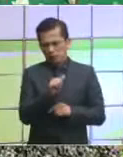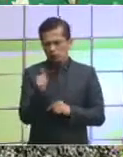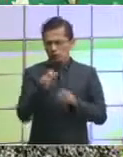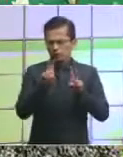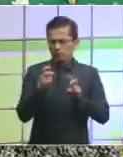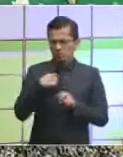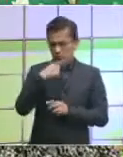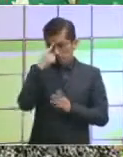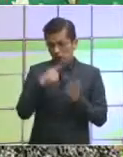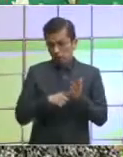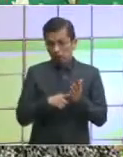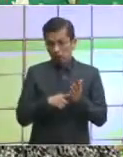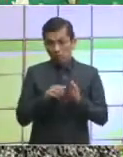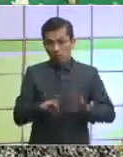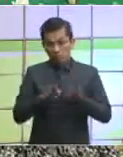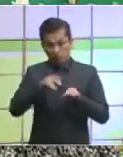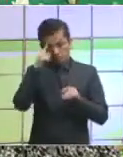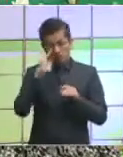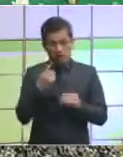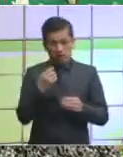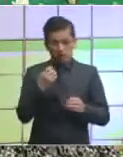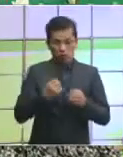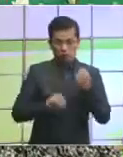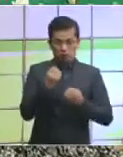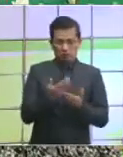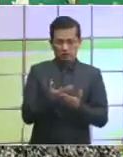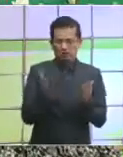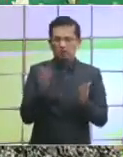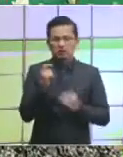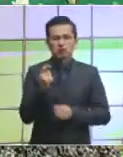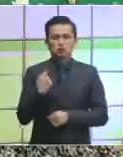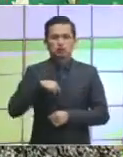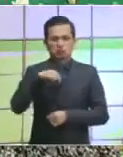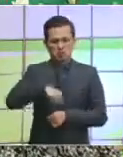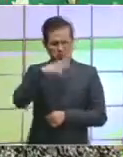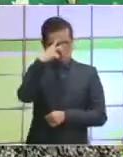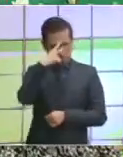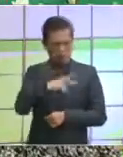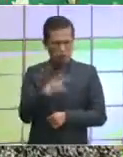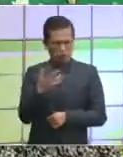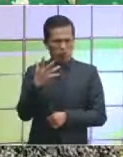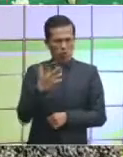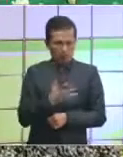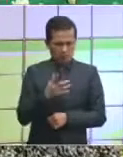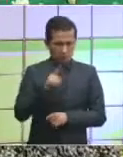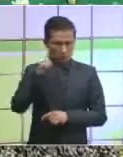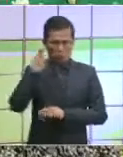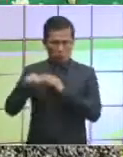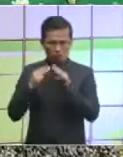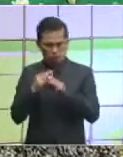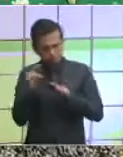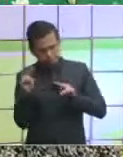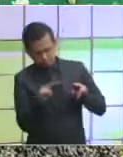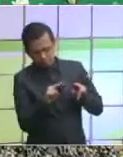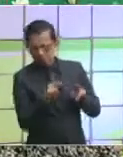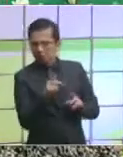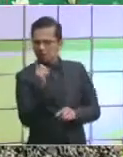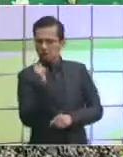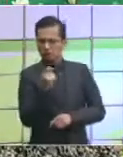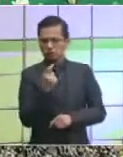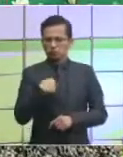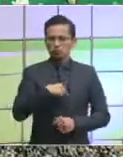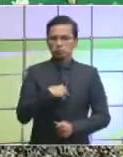abierta es esta práctica mexicana que tanto sorprende en todo el mundo y es recibir